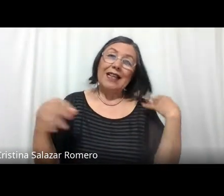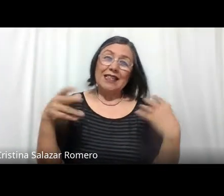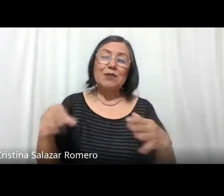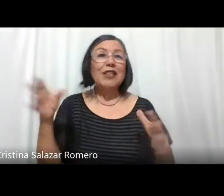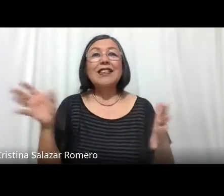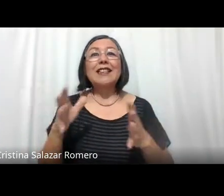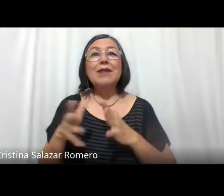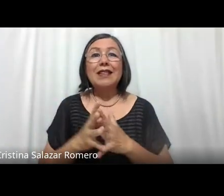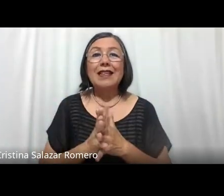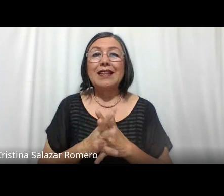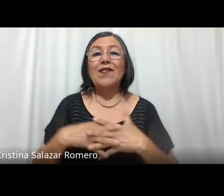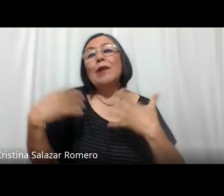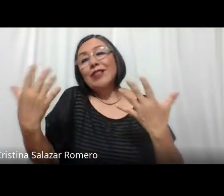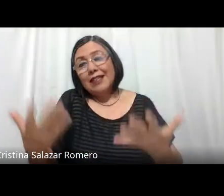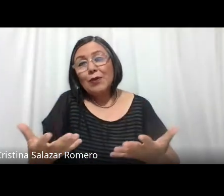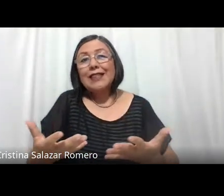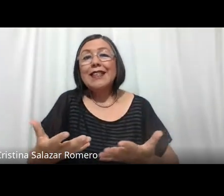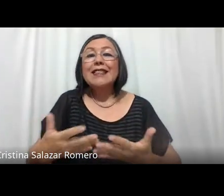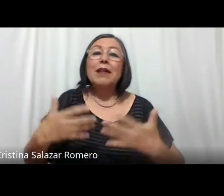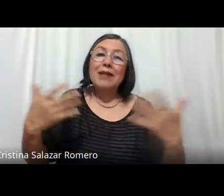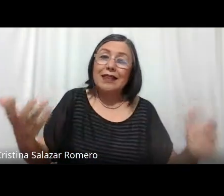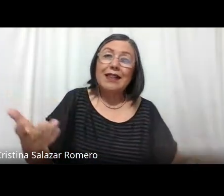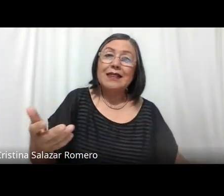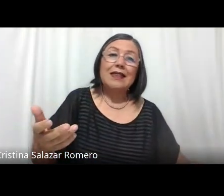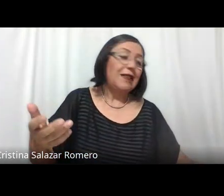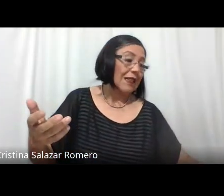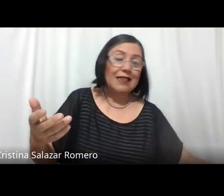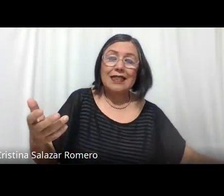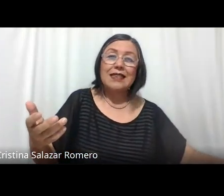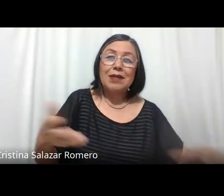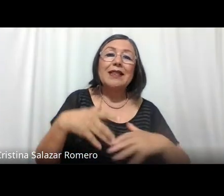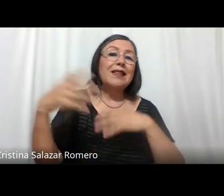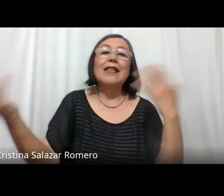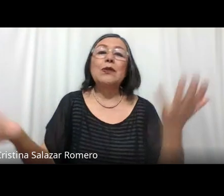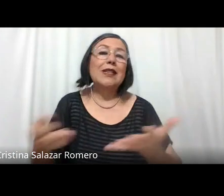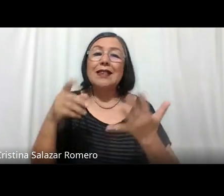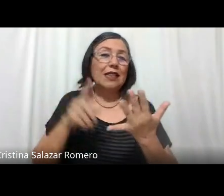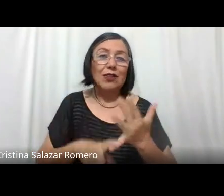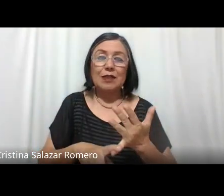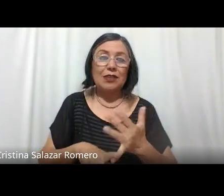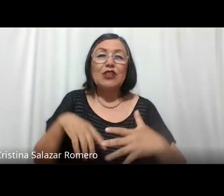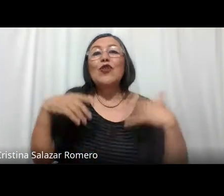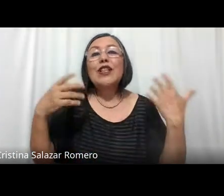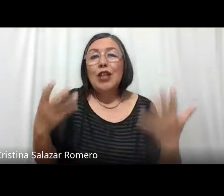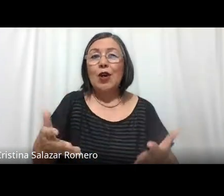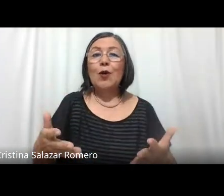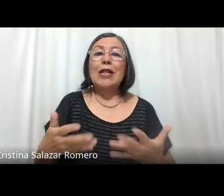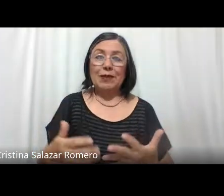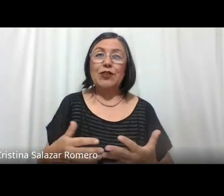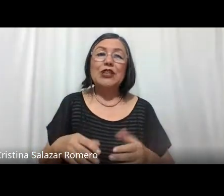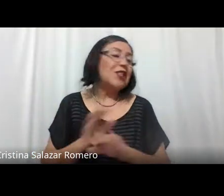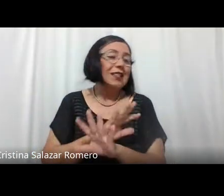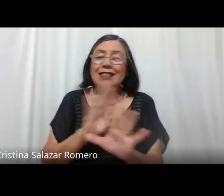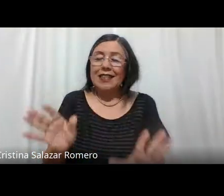Y aquí es importante que también identificamos que hay algunas señas emblemáticas y esas señas emblemáticas las utilizan tanto las personas sordas como